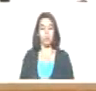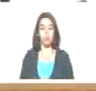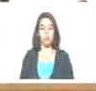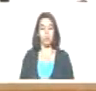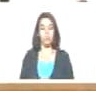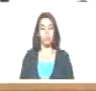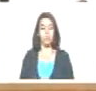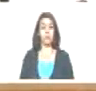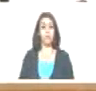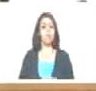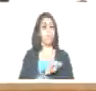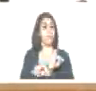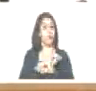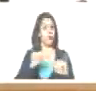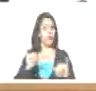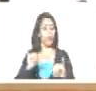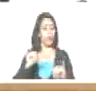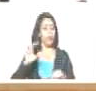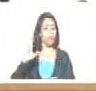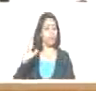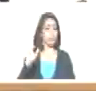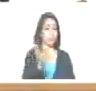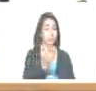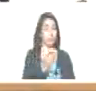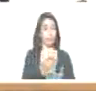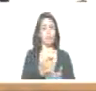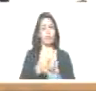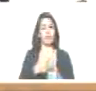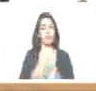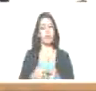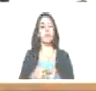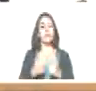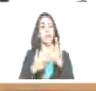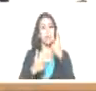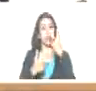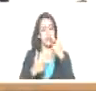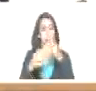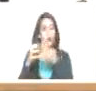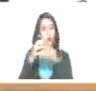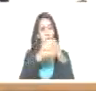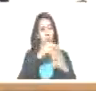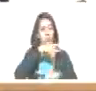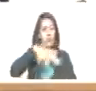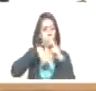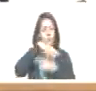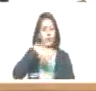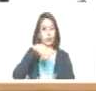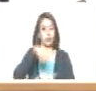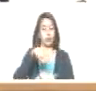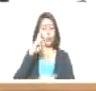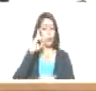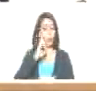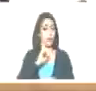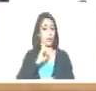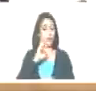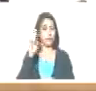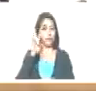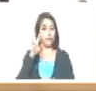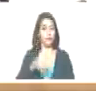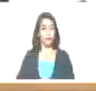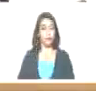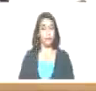termine de erradicar, al menos de las filas de la revolución bolivariana,